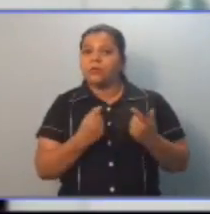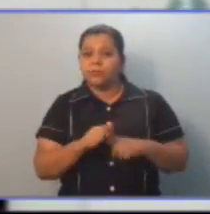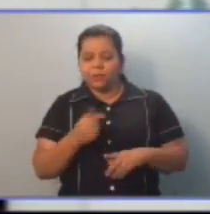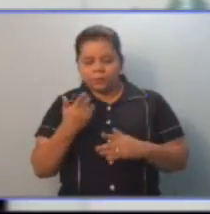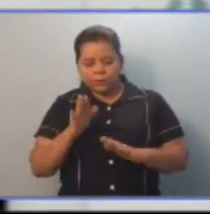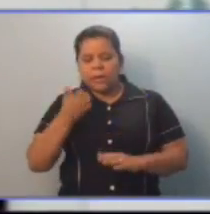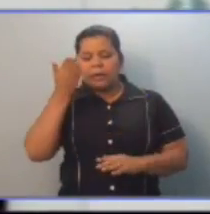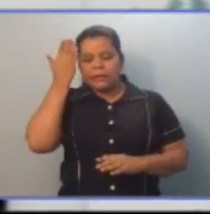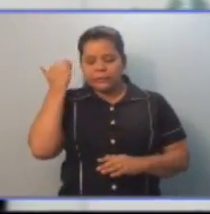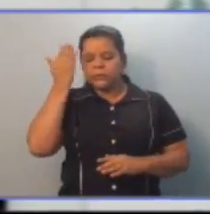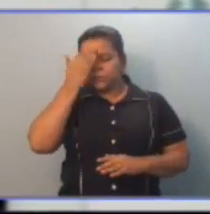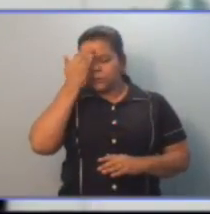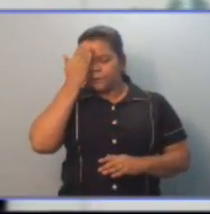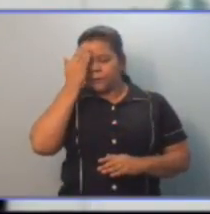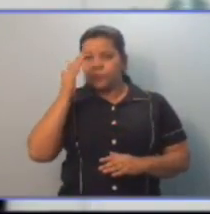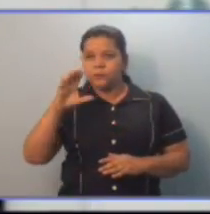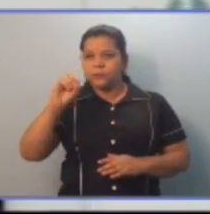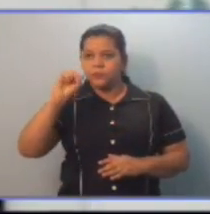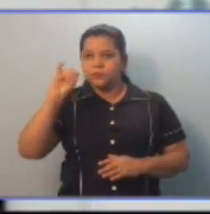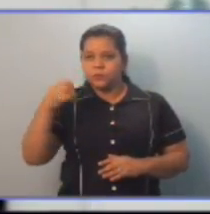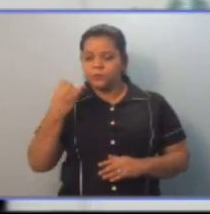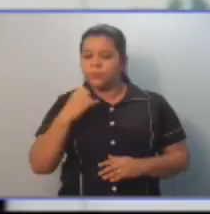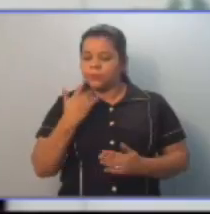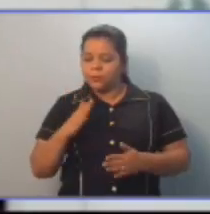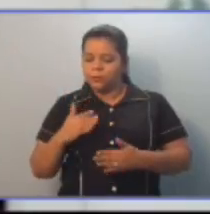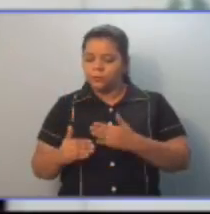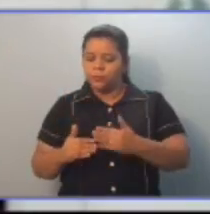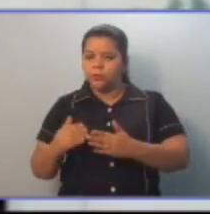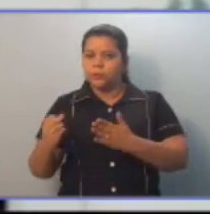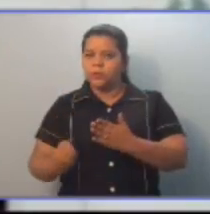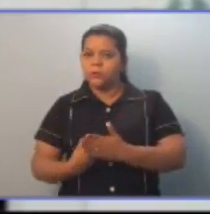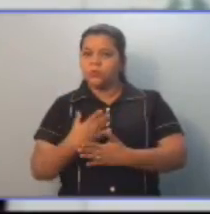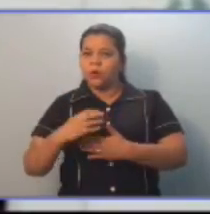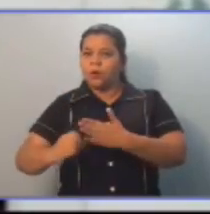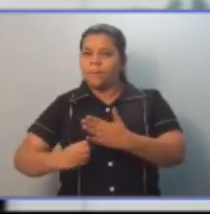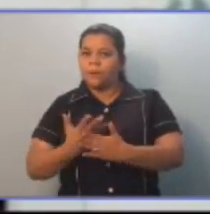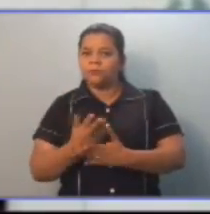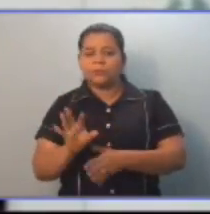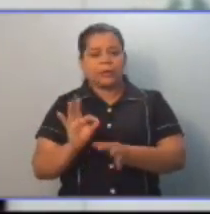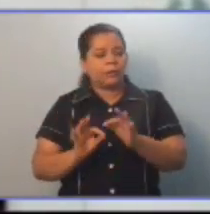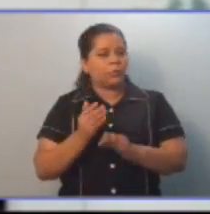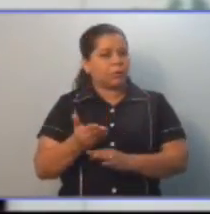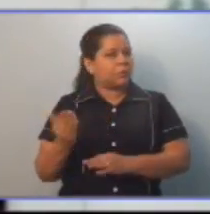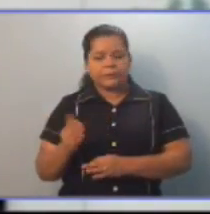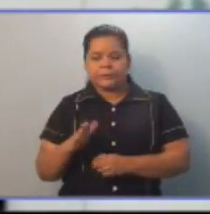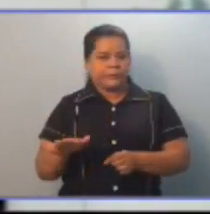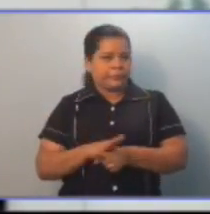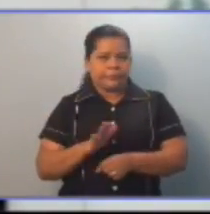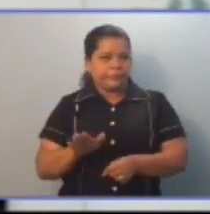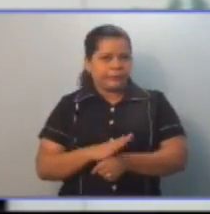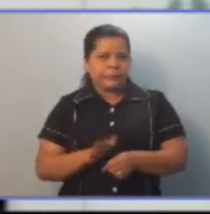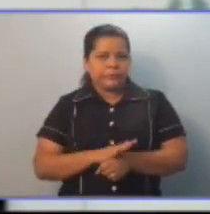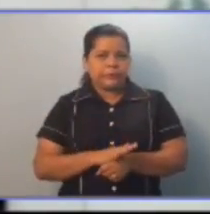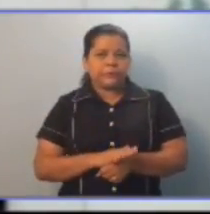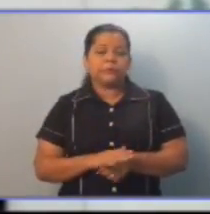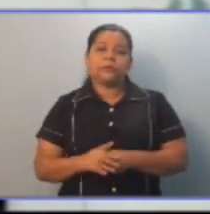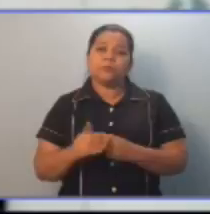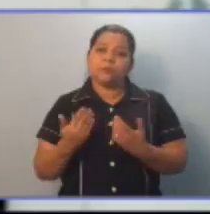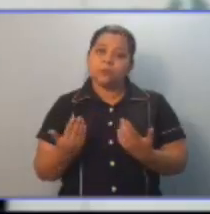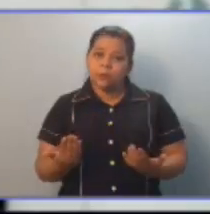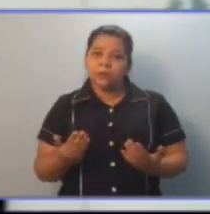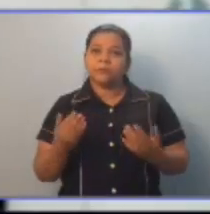la Corte ha entrado a procesos de modernización, algunos de estos no se han logrado completar a la fecha o